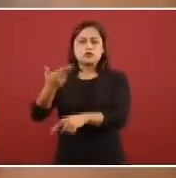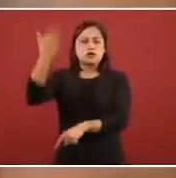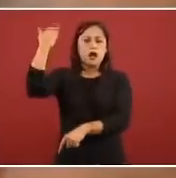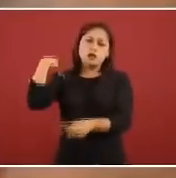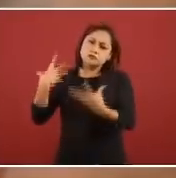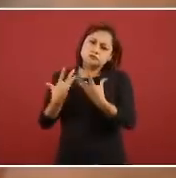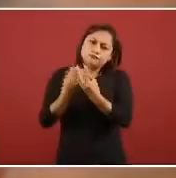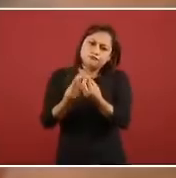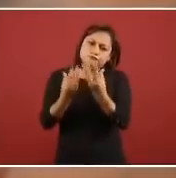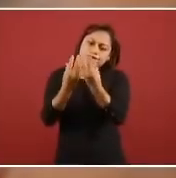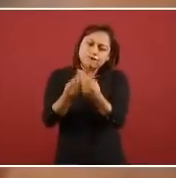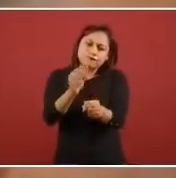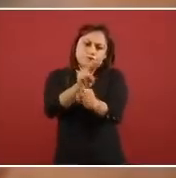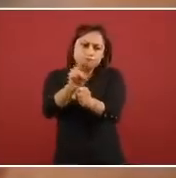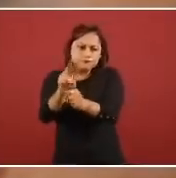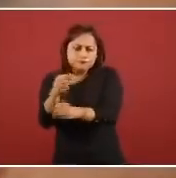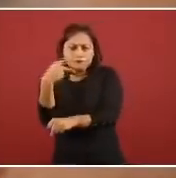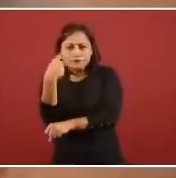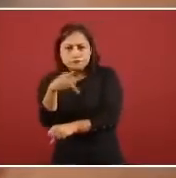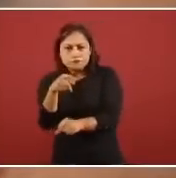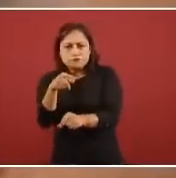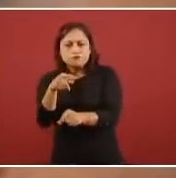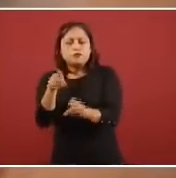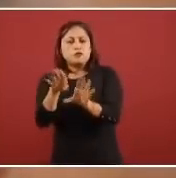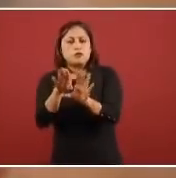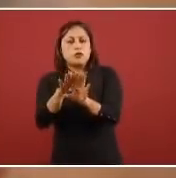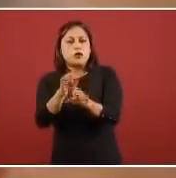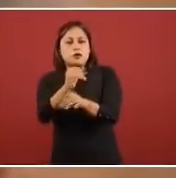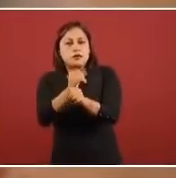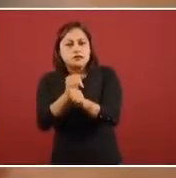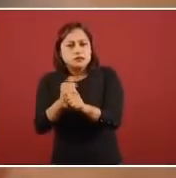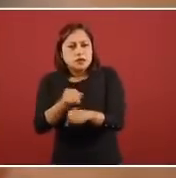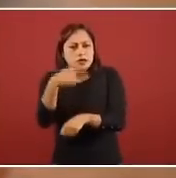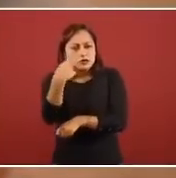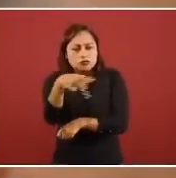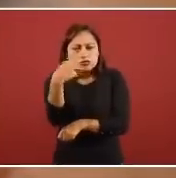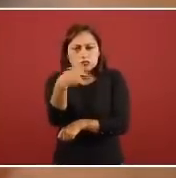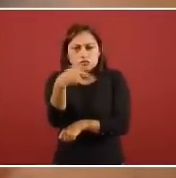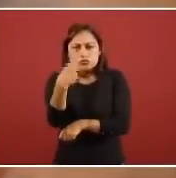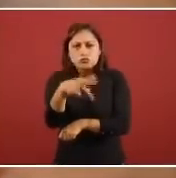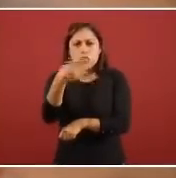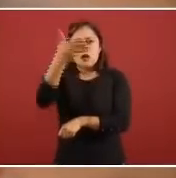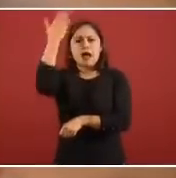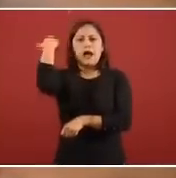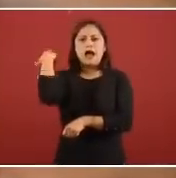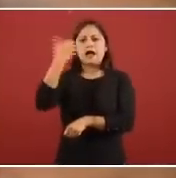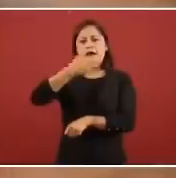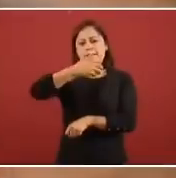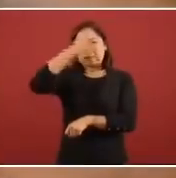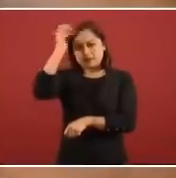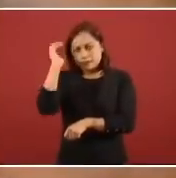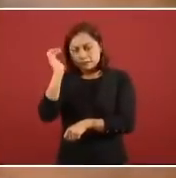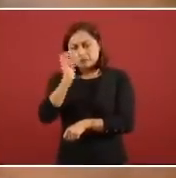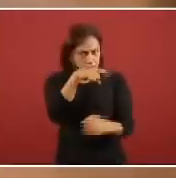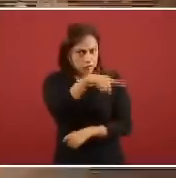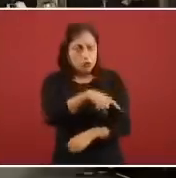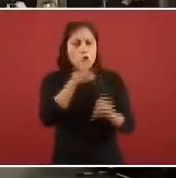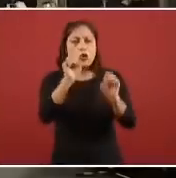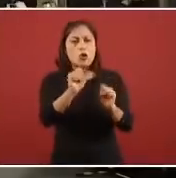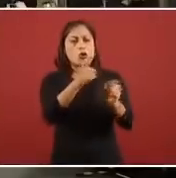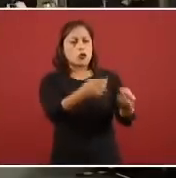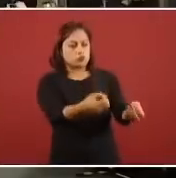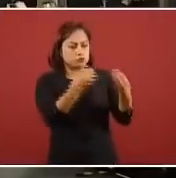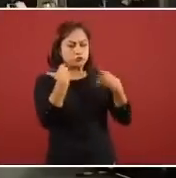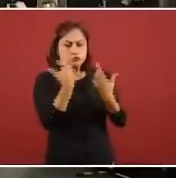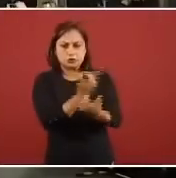Azteca, pues como chisme, diciéndole a Andrés Manuel López Obrador lo que sucedió como niño chiquito. Vamos a checarlo. La respuesta